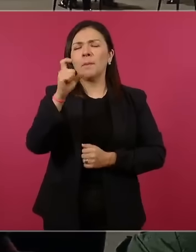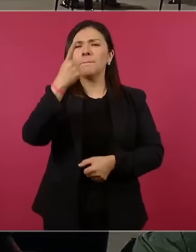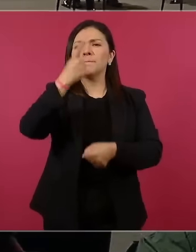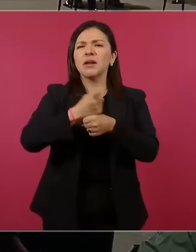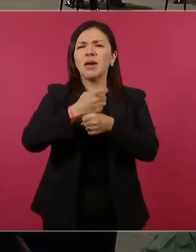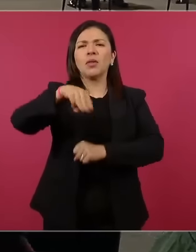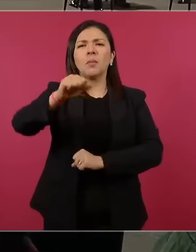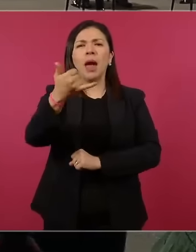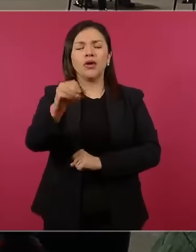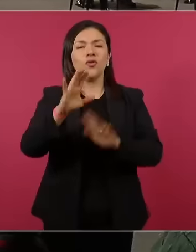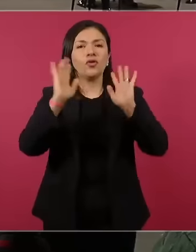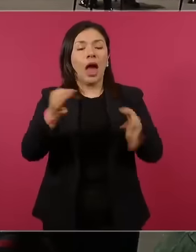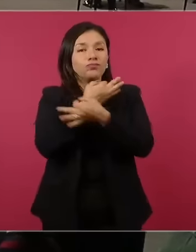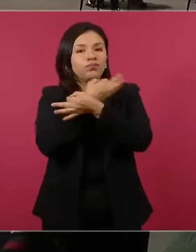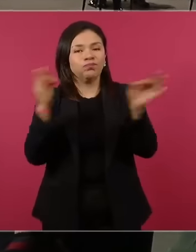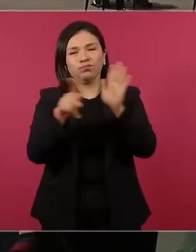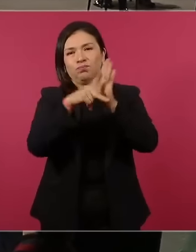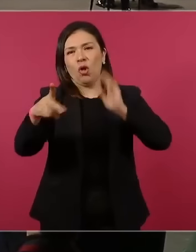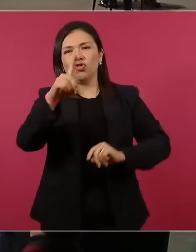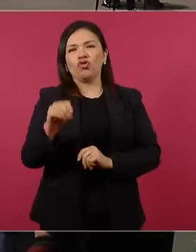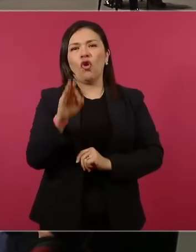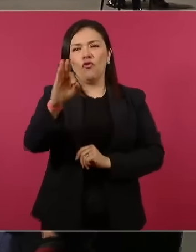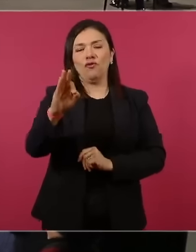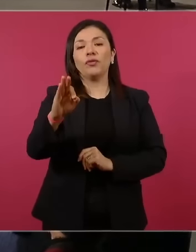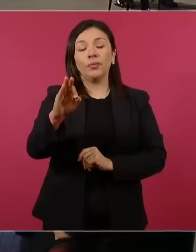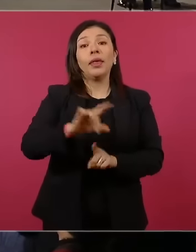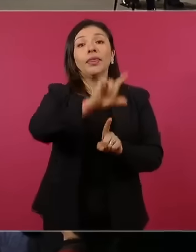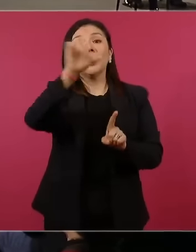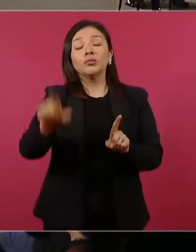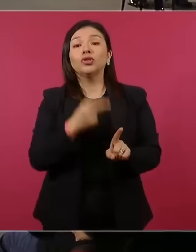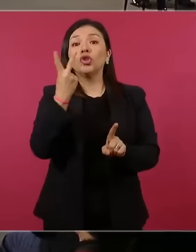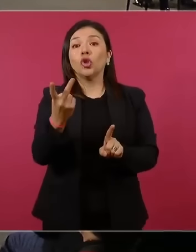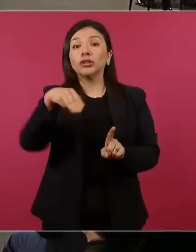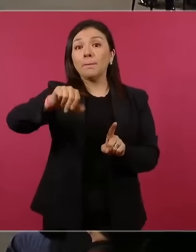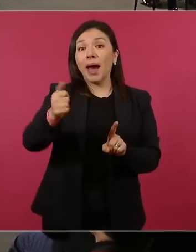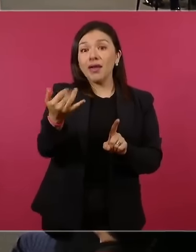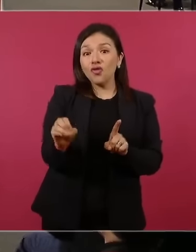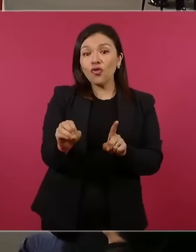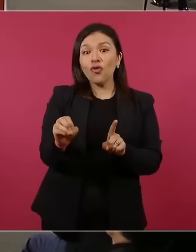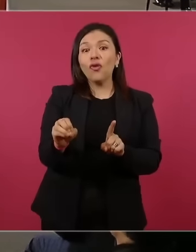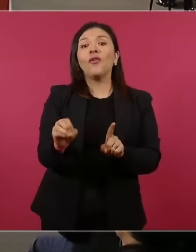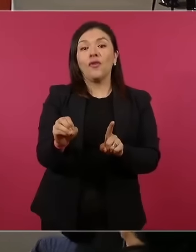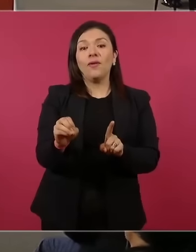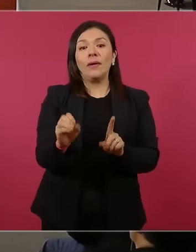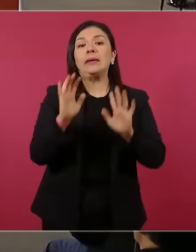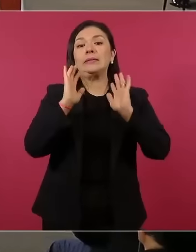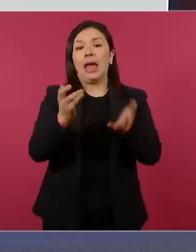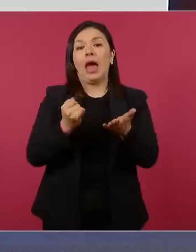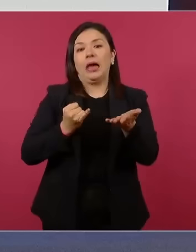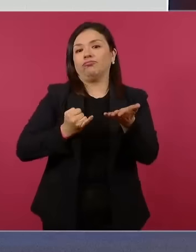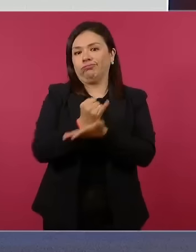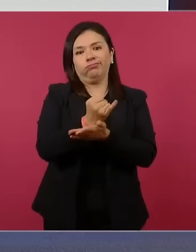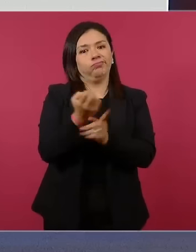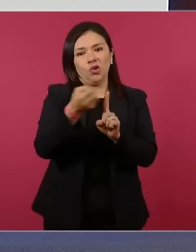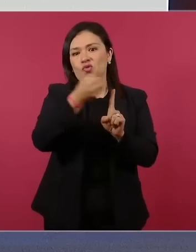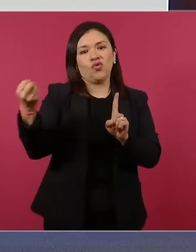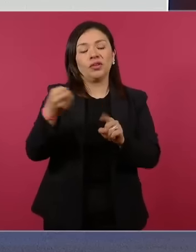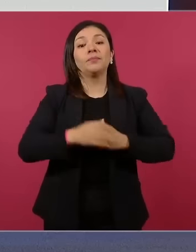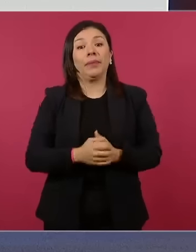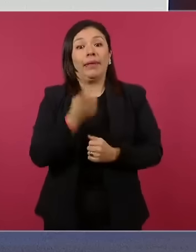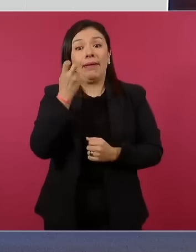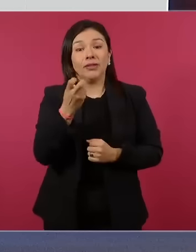mayo se publicó en el Diario Oficial de la Federación y el 2 de mayo ya entró en vigor. Entonces,